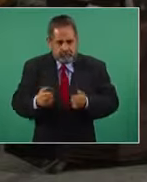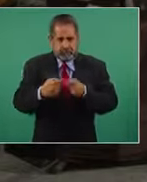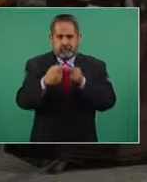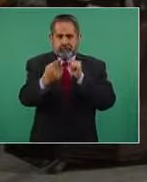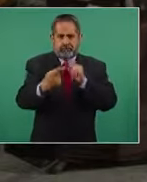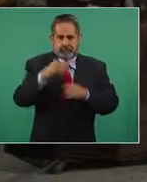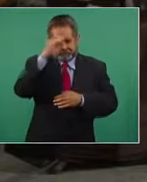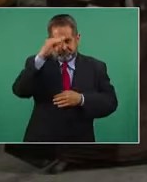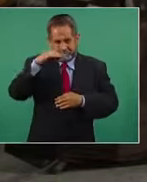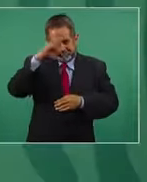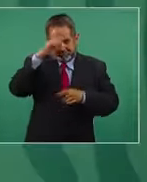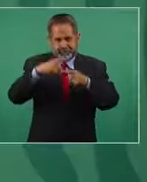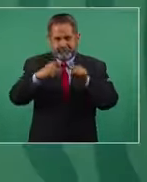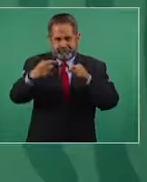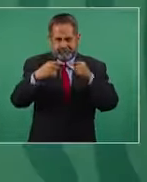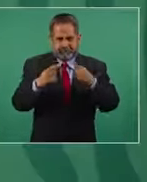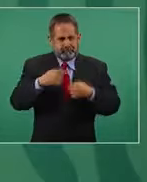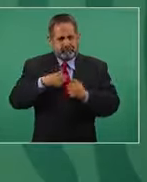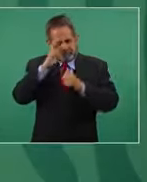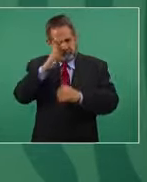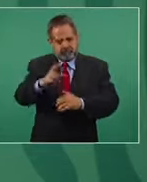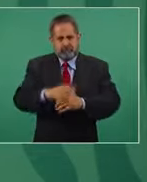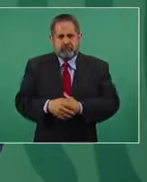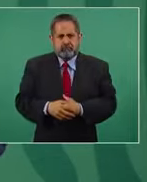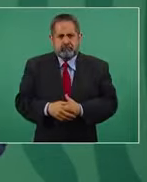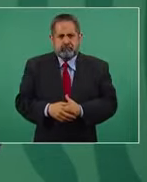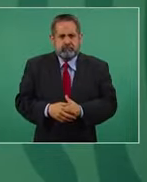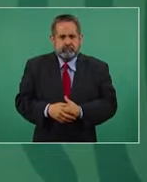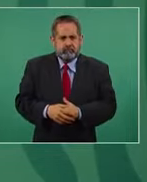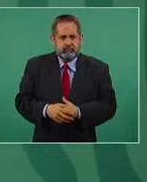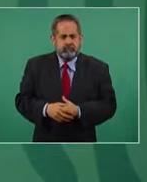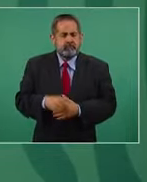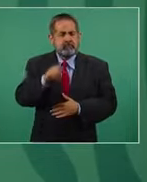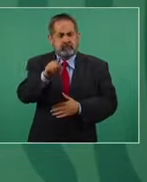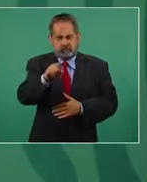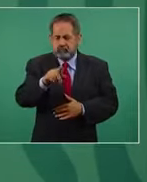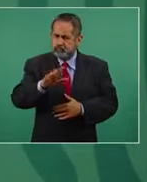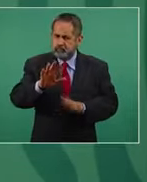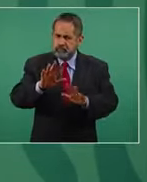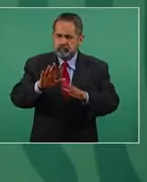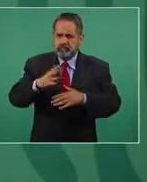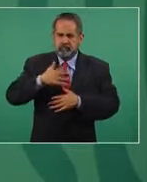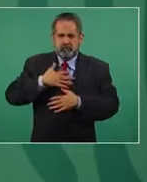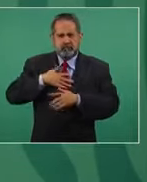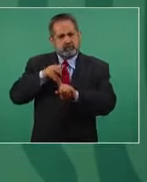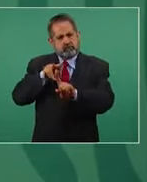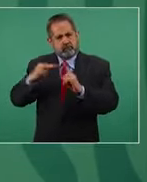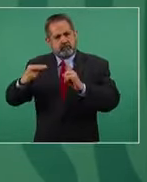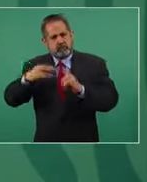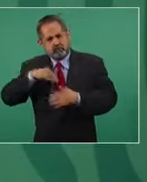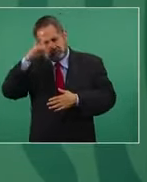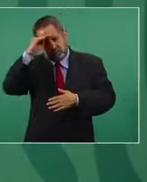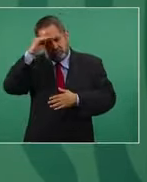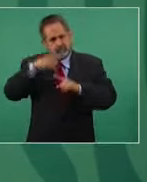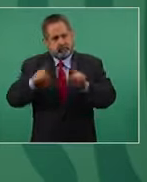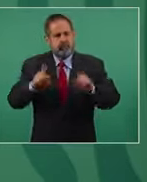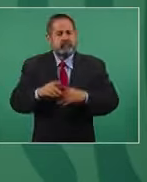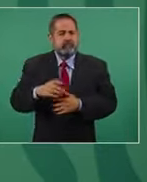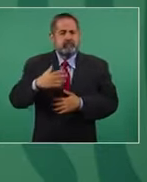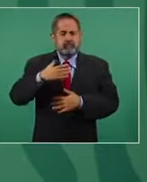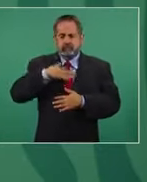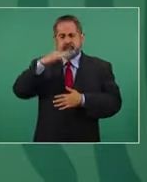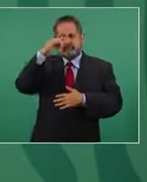vamos a seguir teniendo, pero con respeto. O sea, y yo tengo una concepción distinta. Yo pienso que hay que